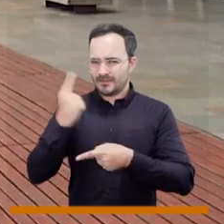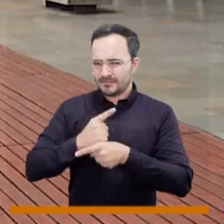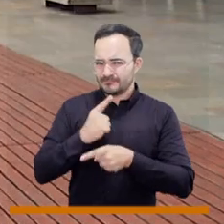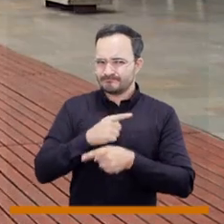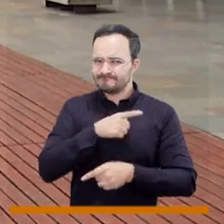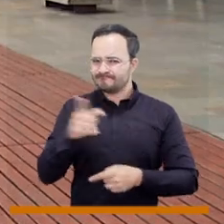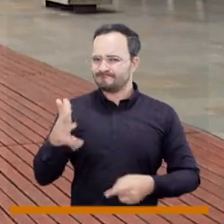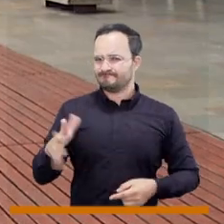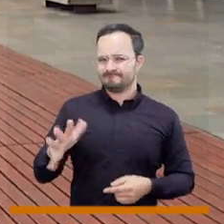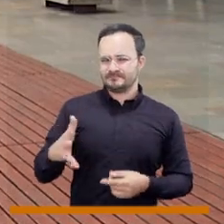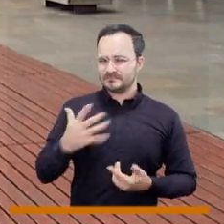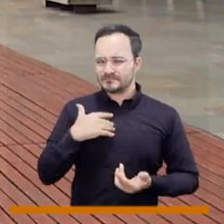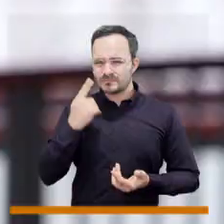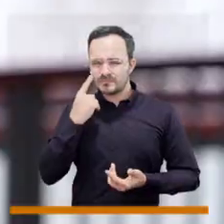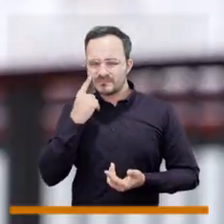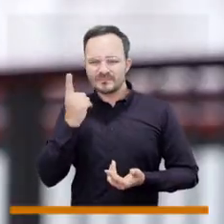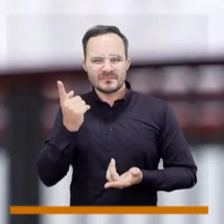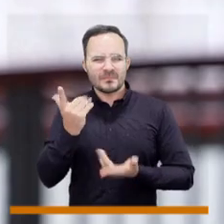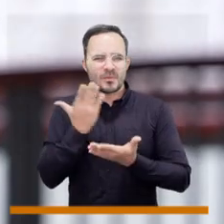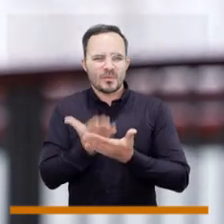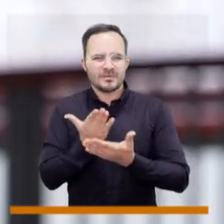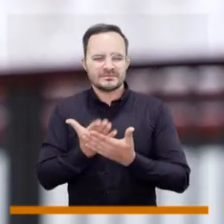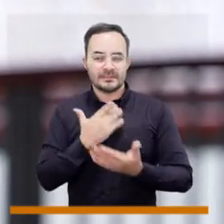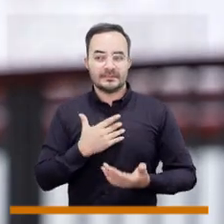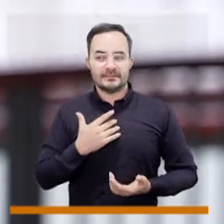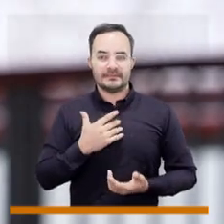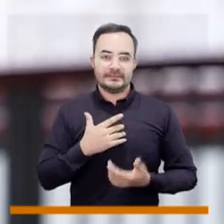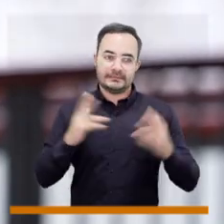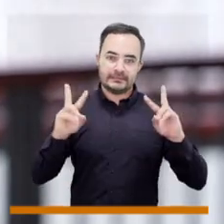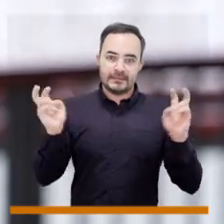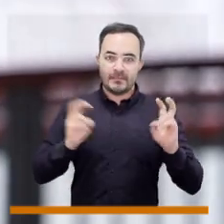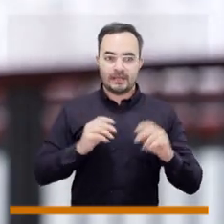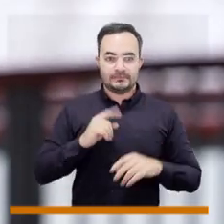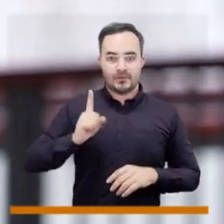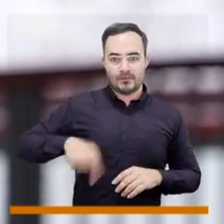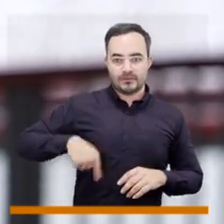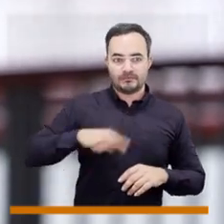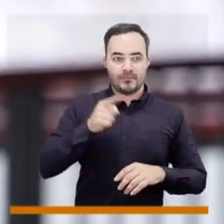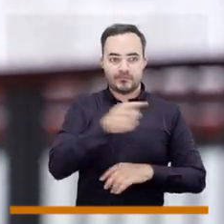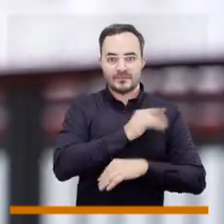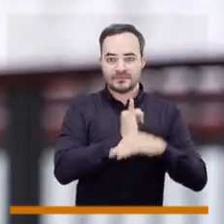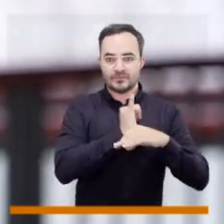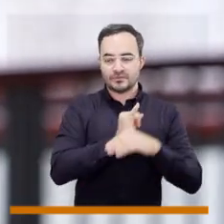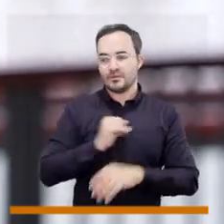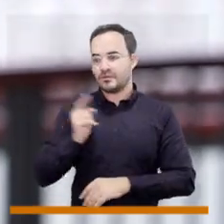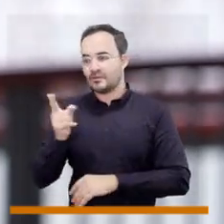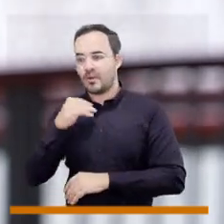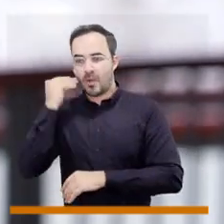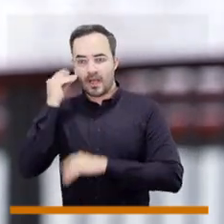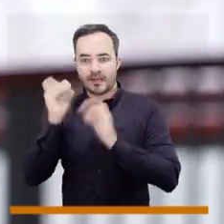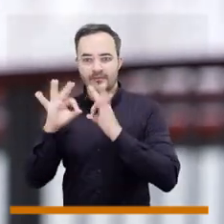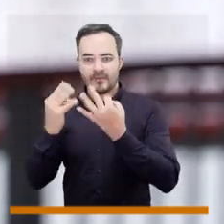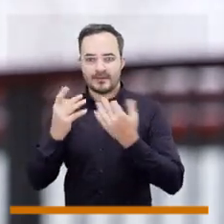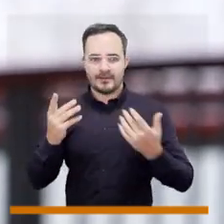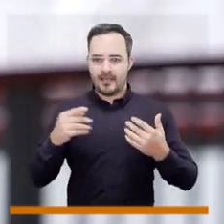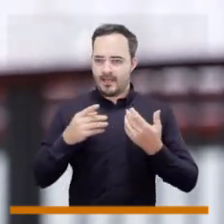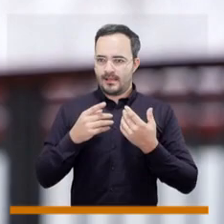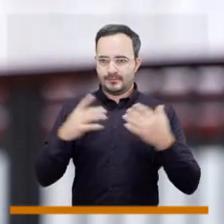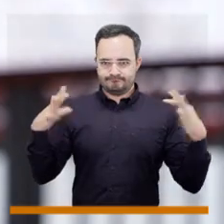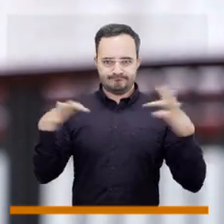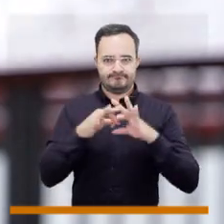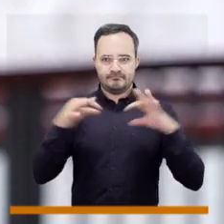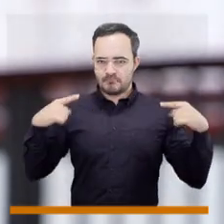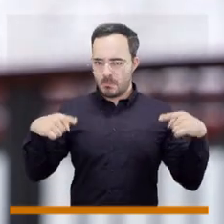escuela, entonces tenemos un panorama muy delicado. ¿Cómo hacer para que estas dos instituciones, escuela y familia,